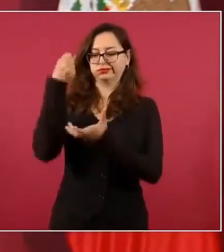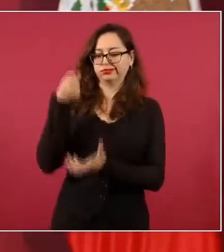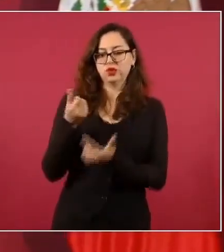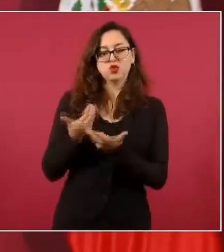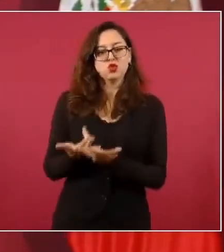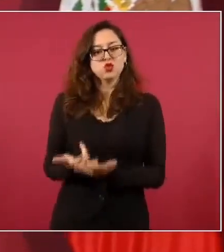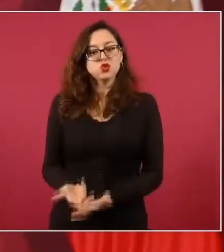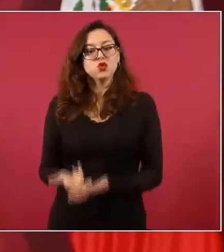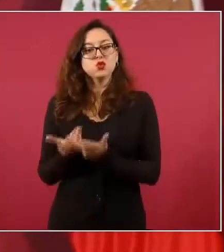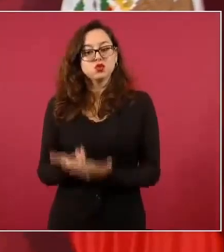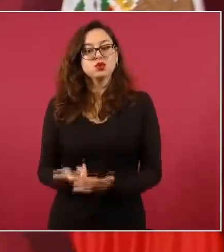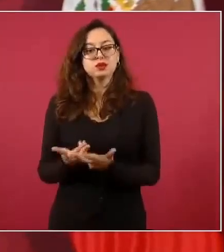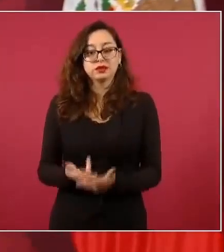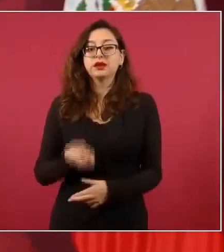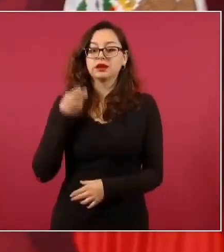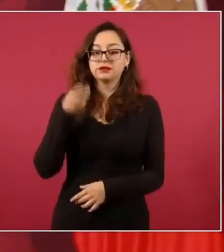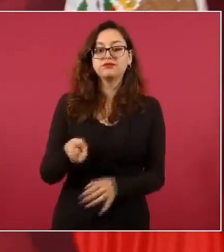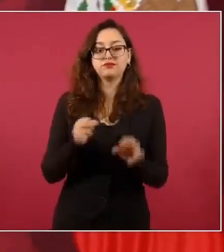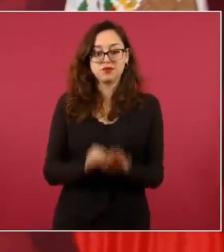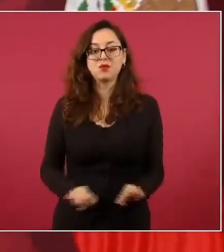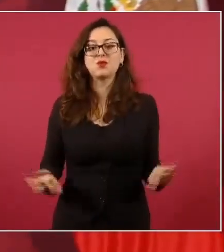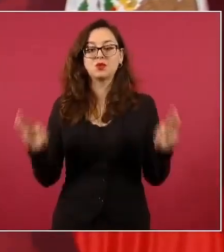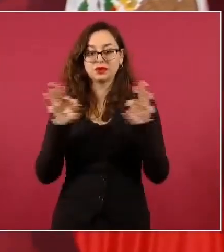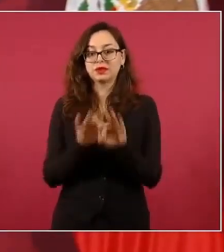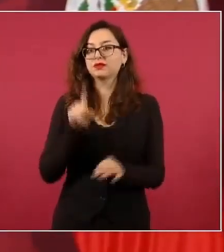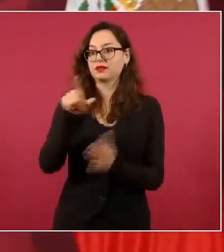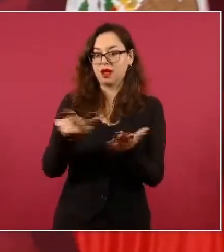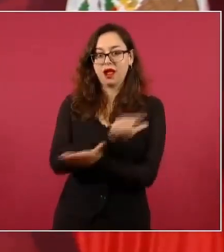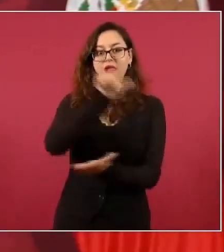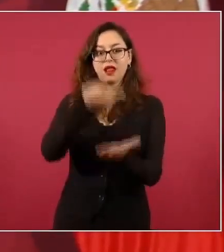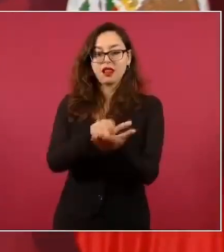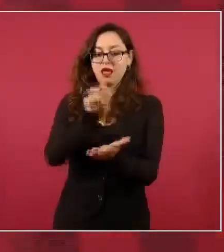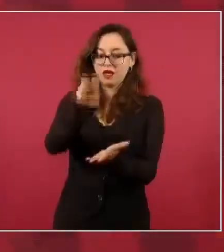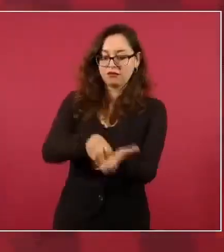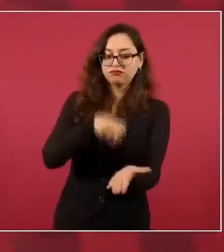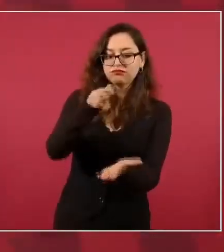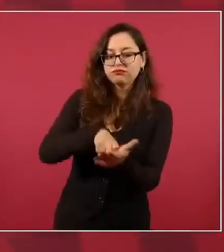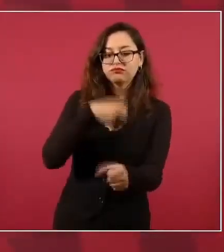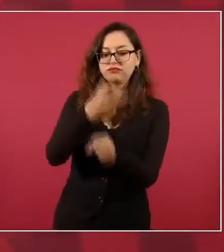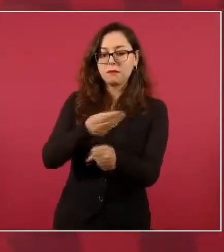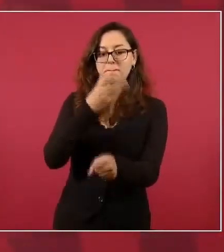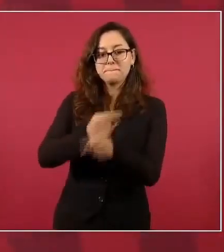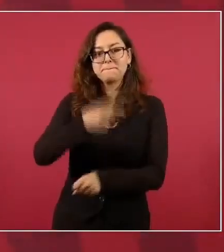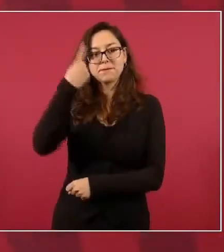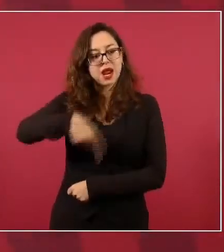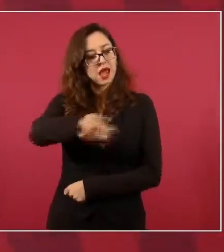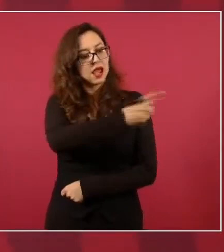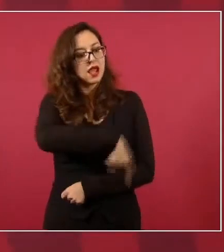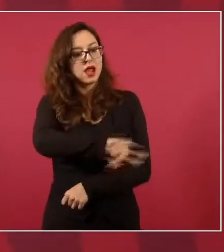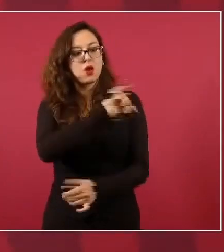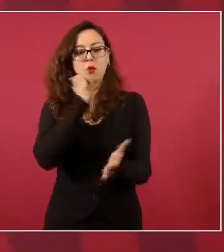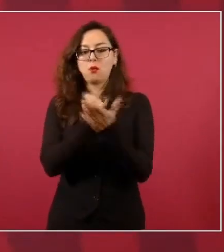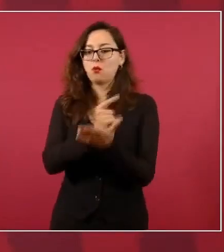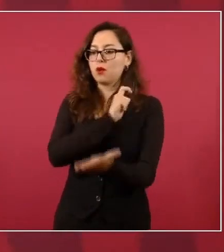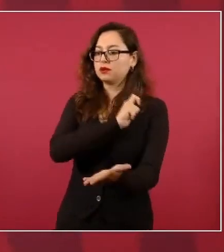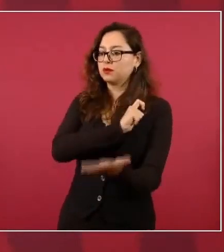Por esa reforma y por otras, como la ley de austeridad republicana,